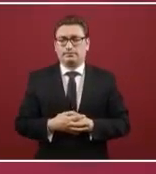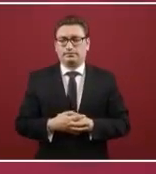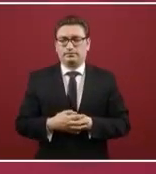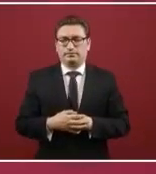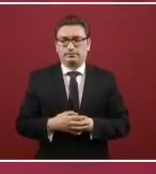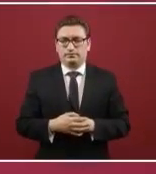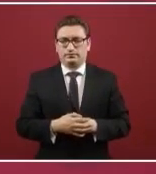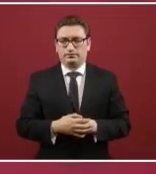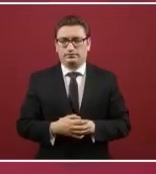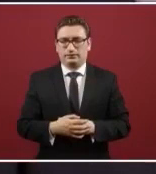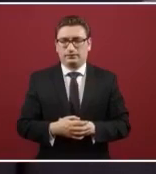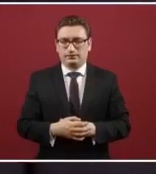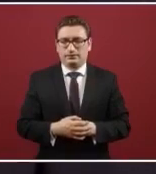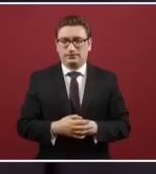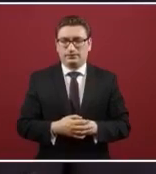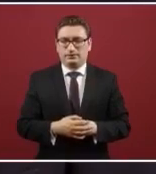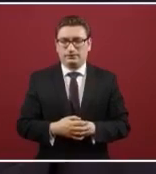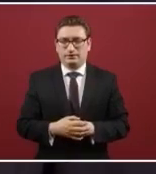el besamanos